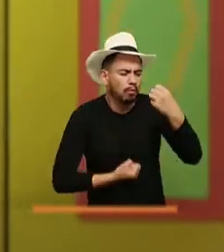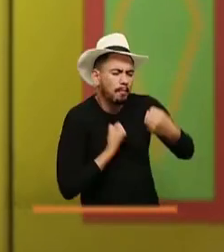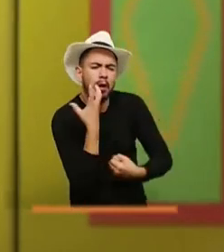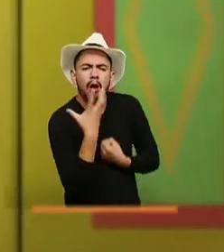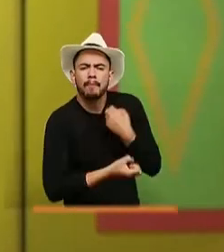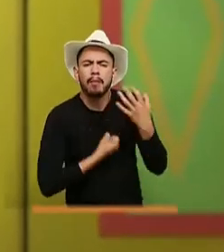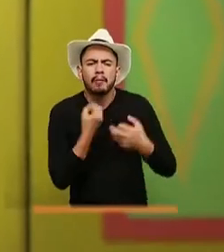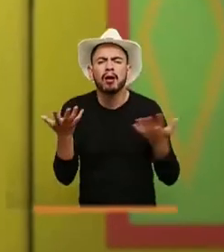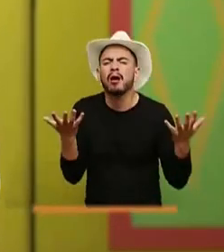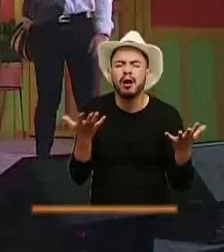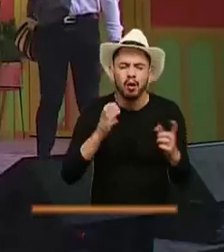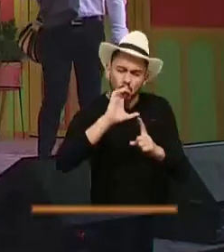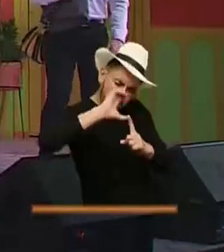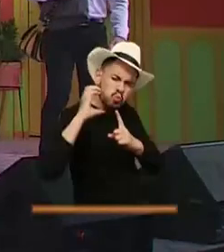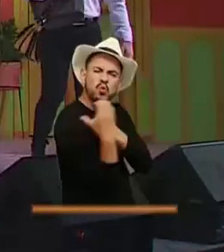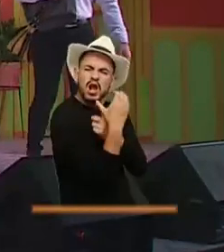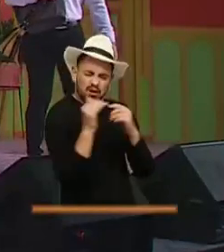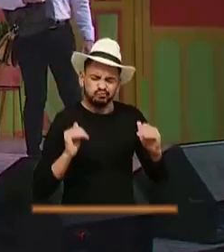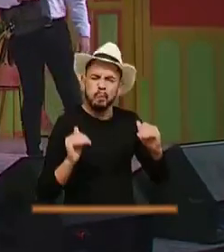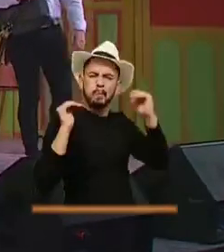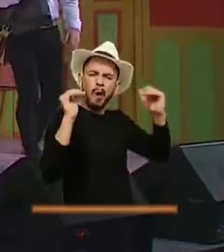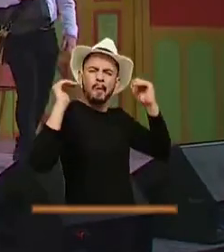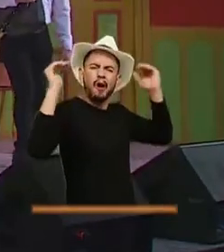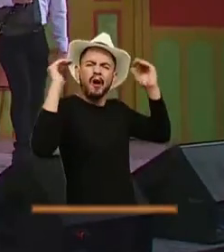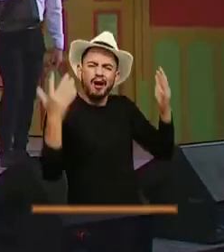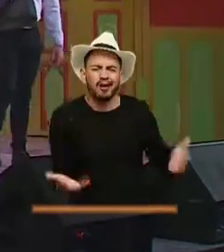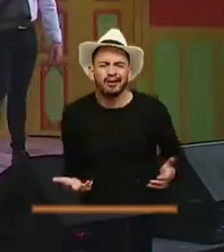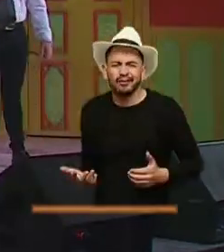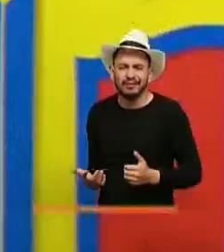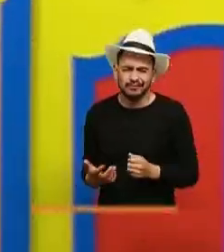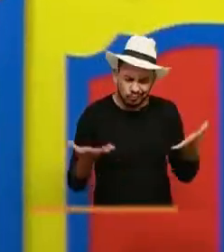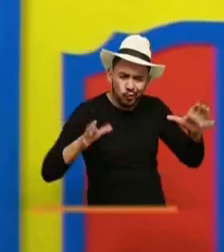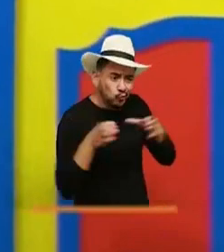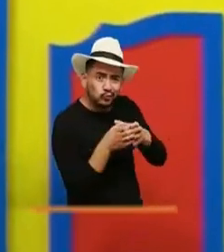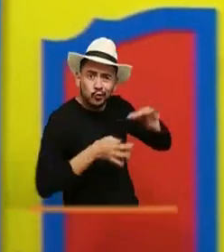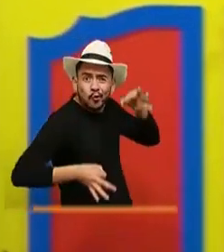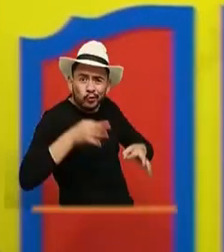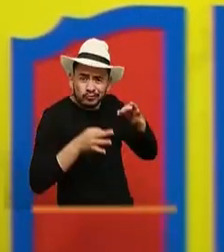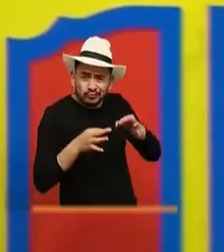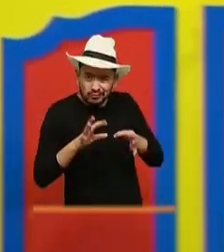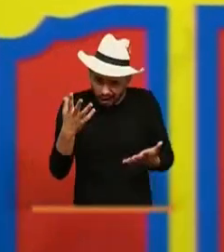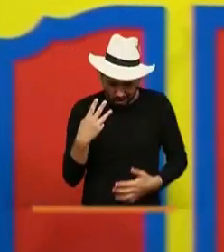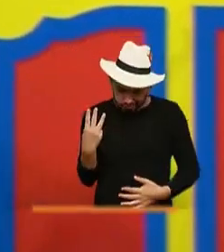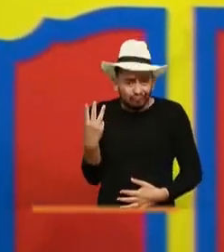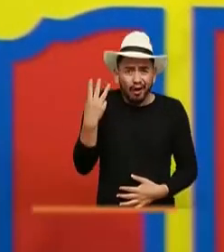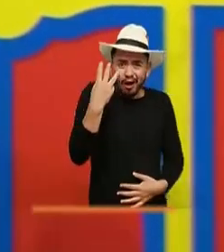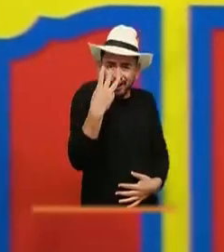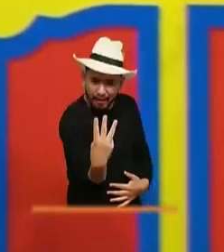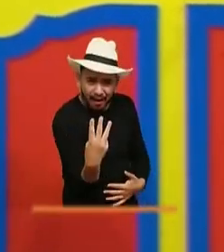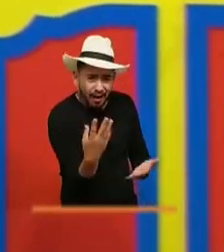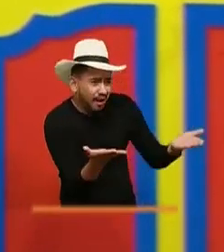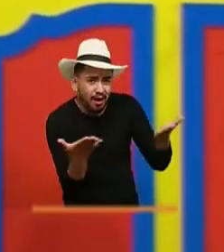resaltando la cultura. Y el jurado nos premió por esta